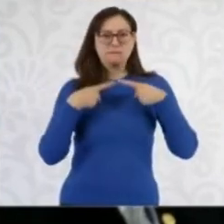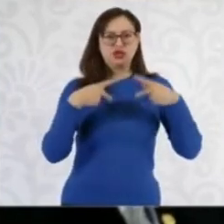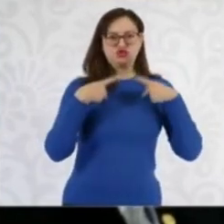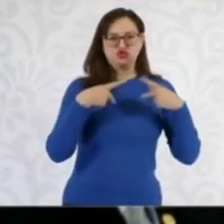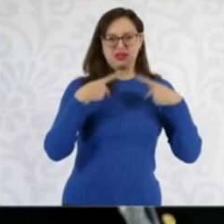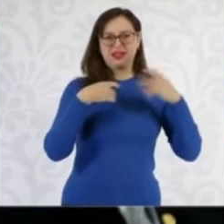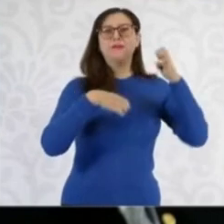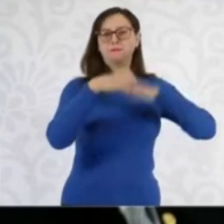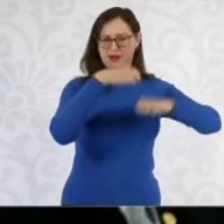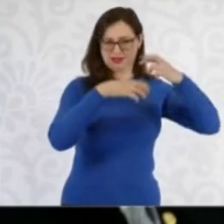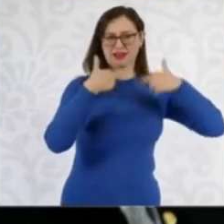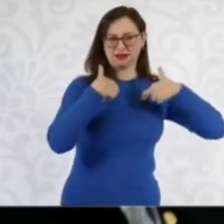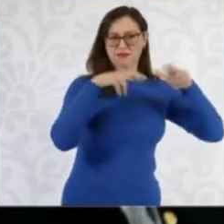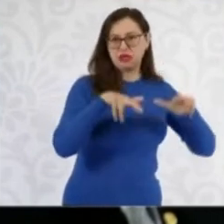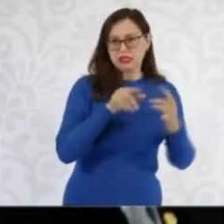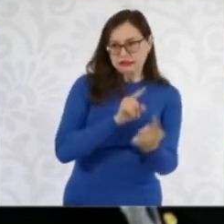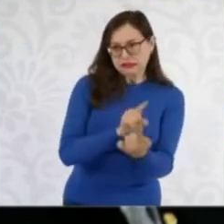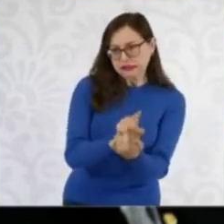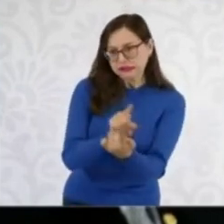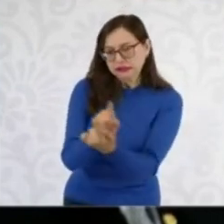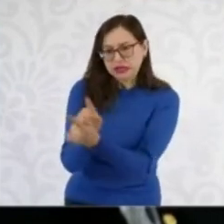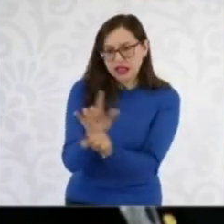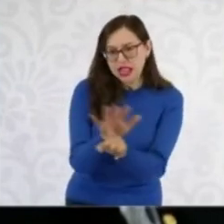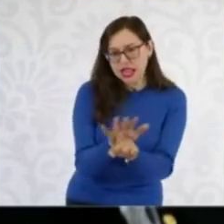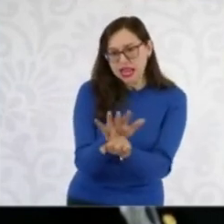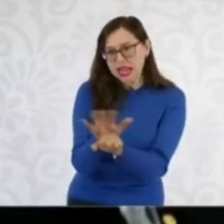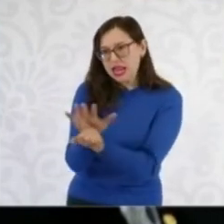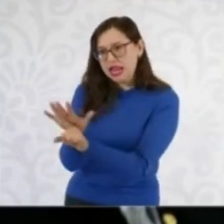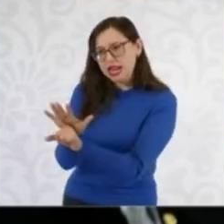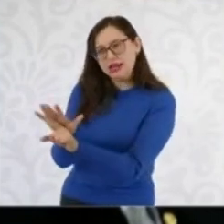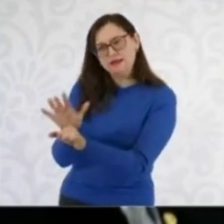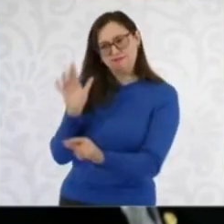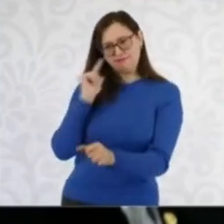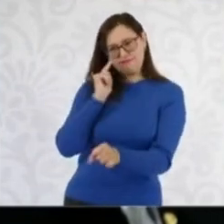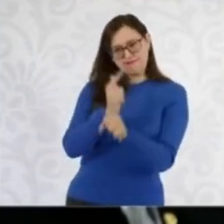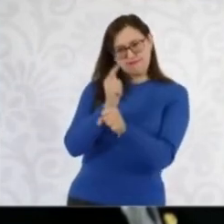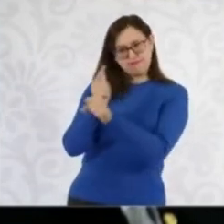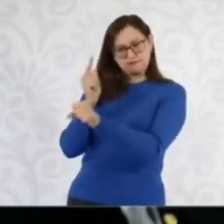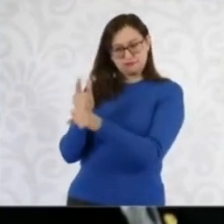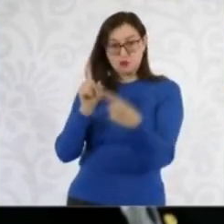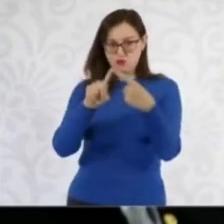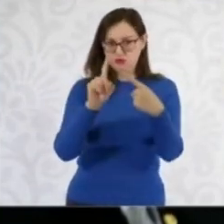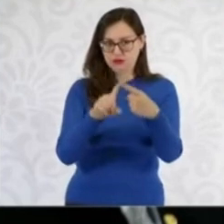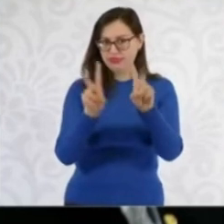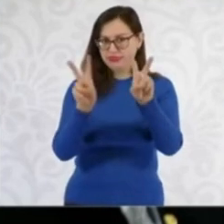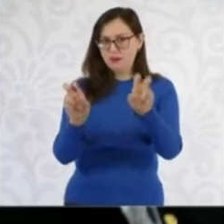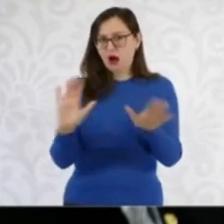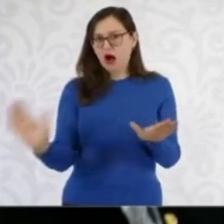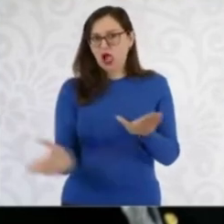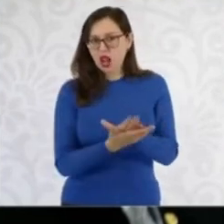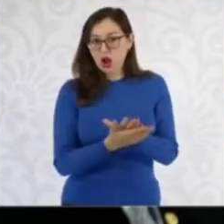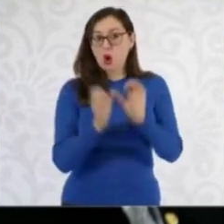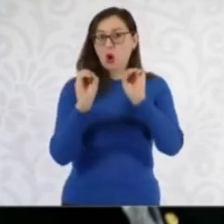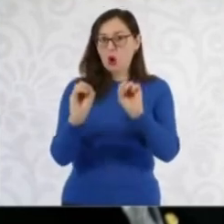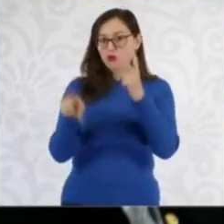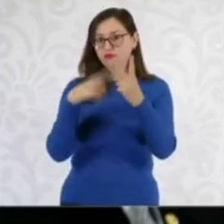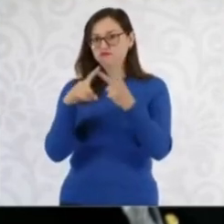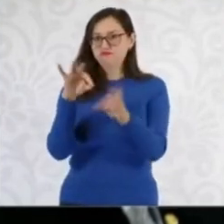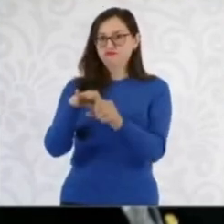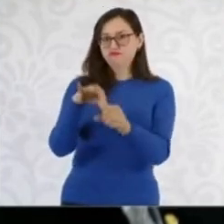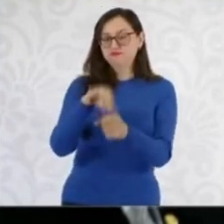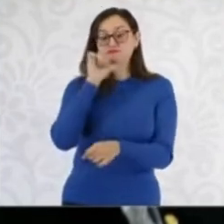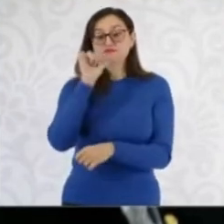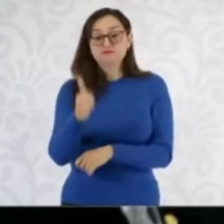que primero no se discutan estos temas o, en segundo punto, que no se logre la mayoría calificada. Nosotros sabemos que, por ejemplo, el